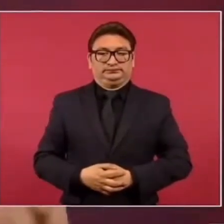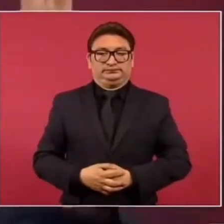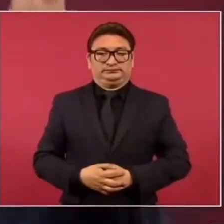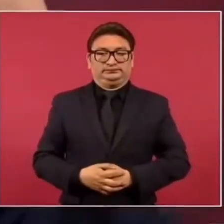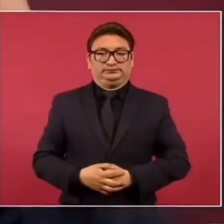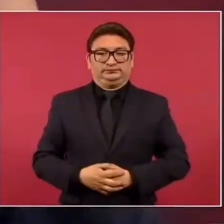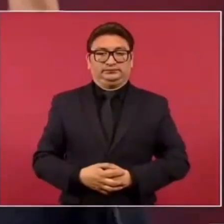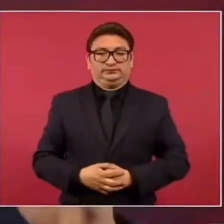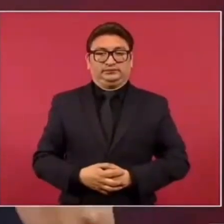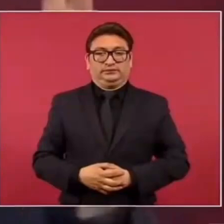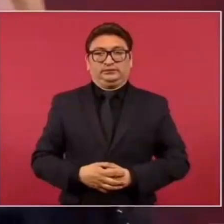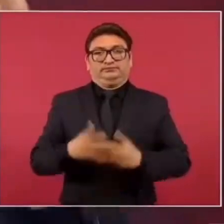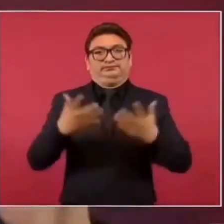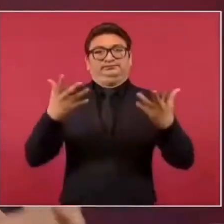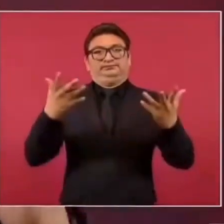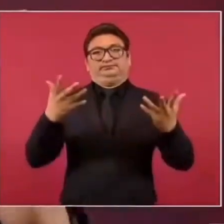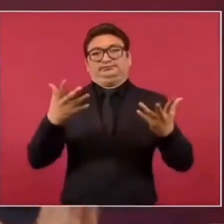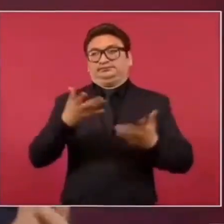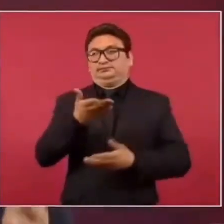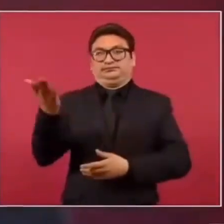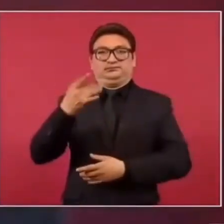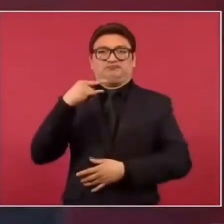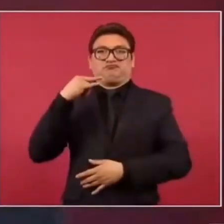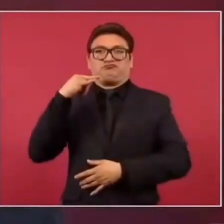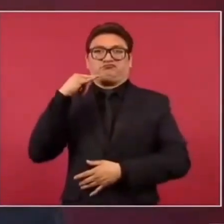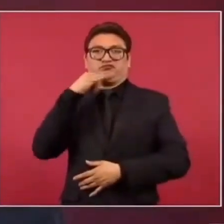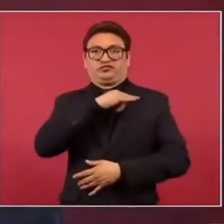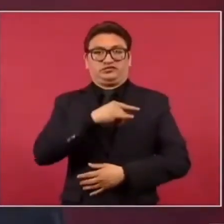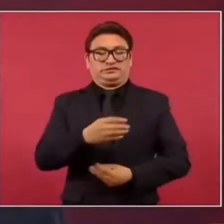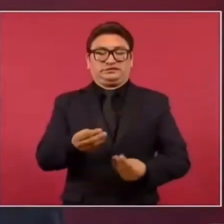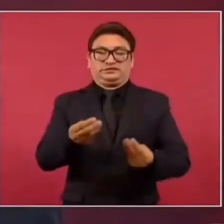Y nada más que la hipocresía es mucha, ¿no?